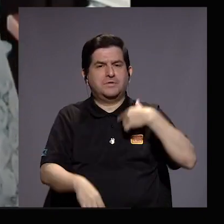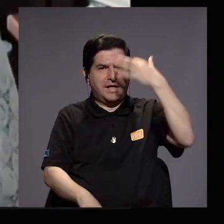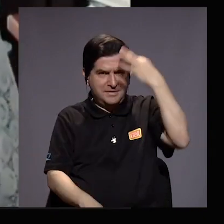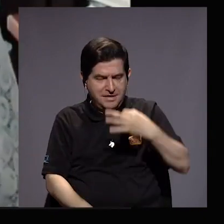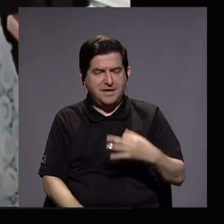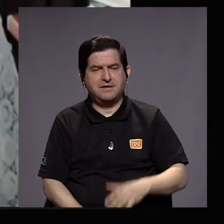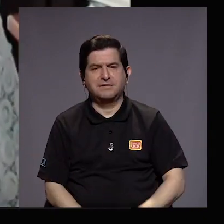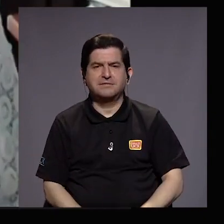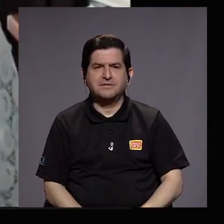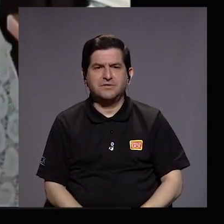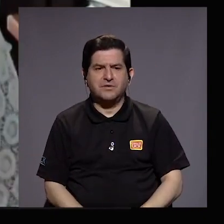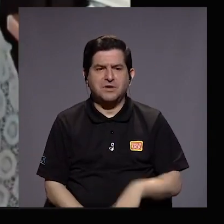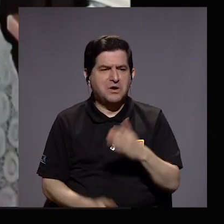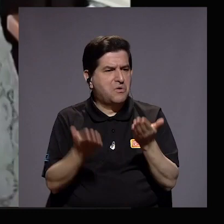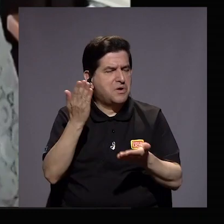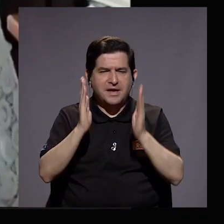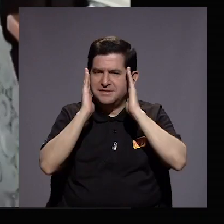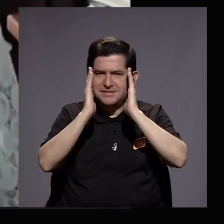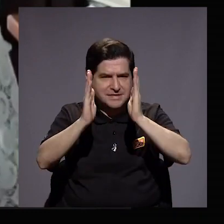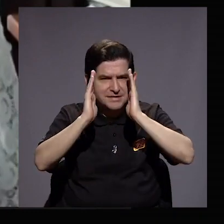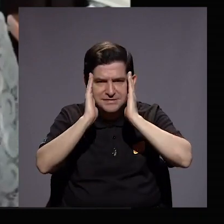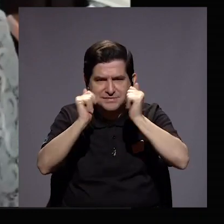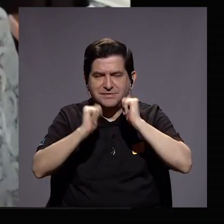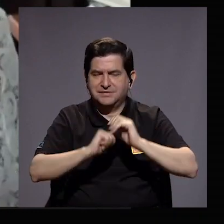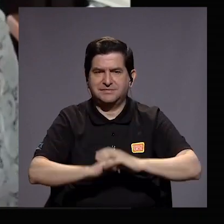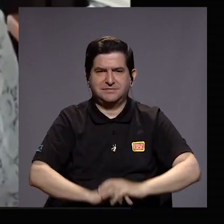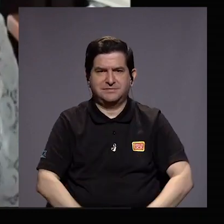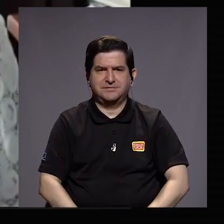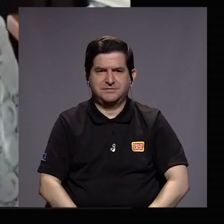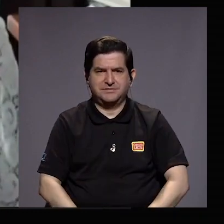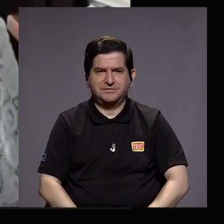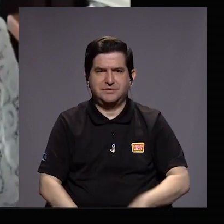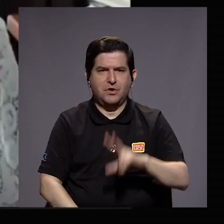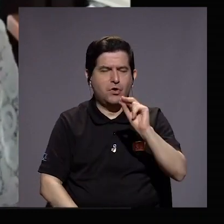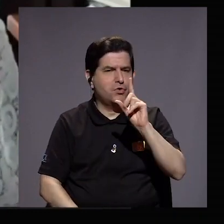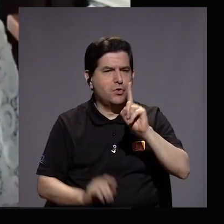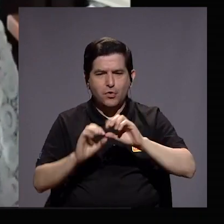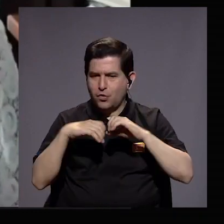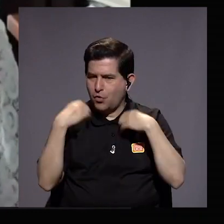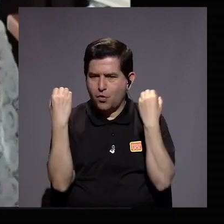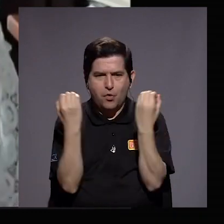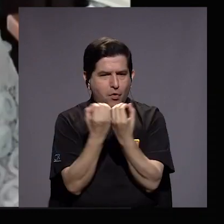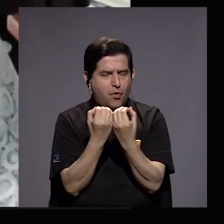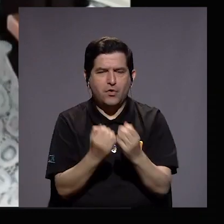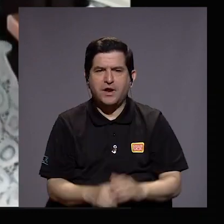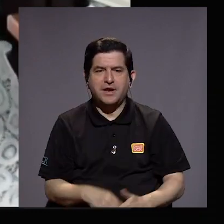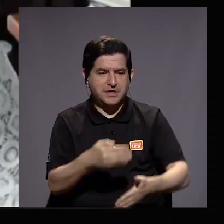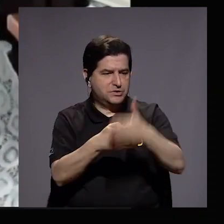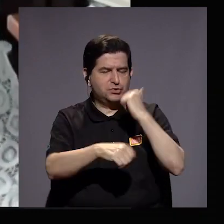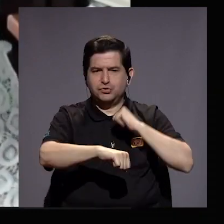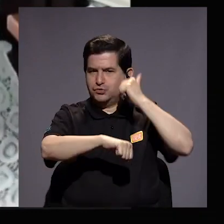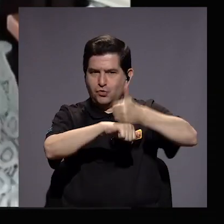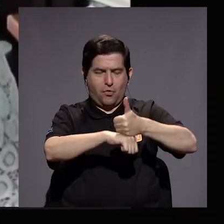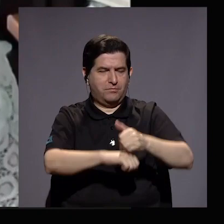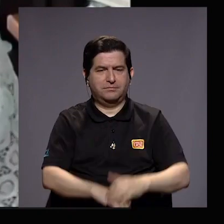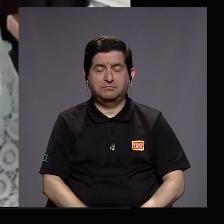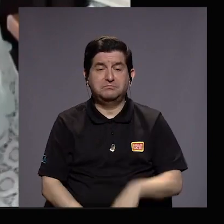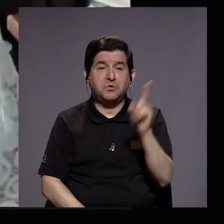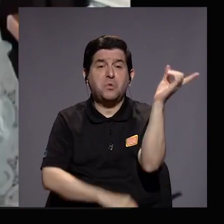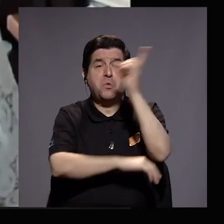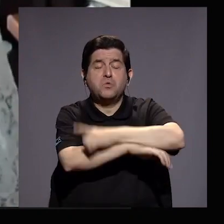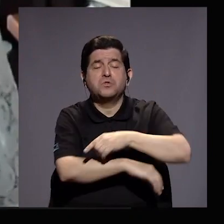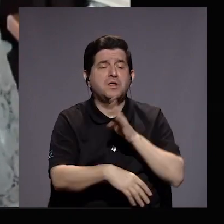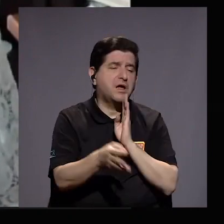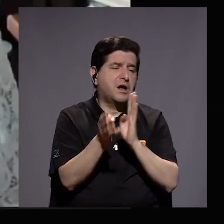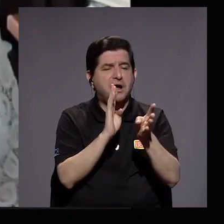que yo creo que ha pasado inadvertido, porque no fue una organización preestablecida, sino un día de tantos